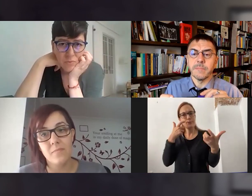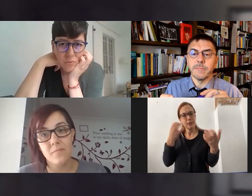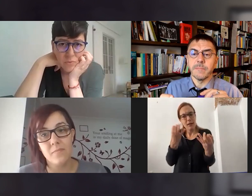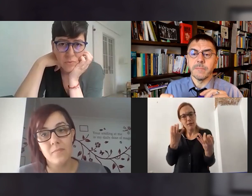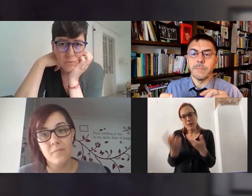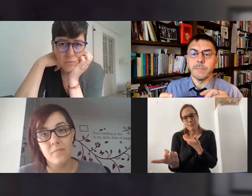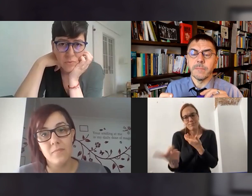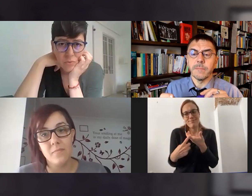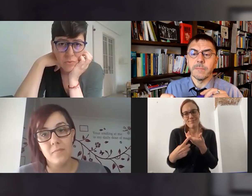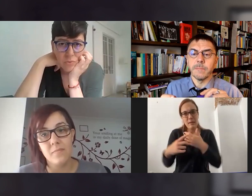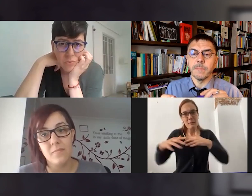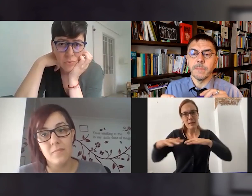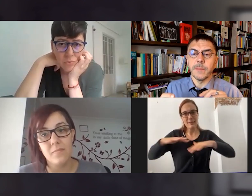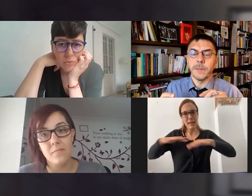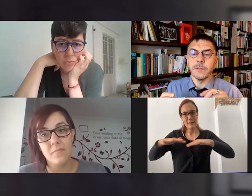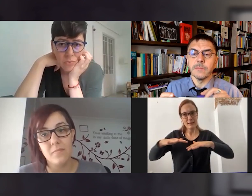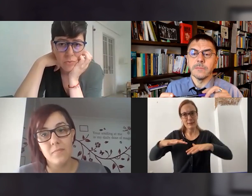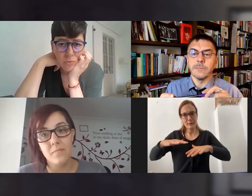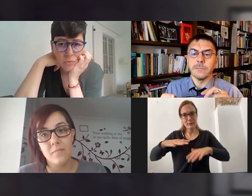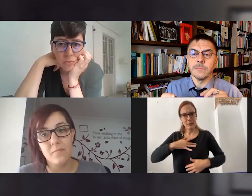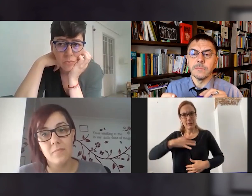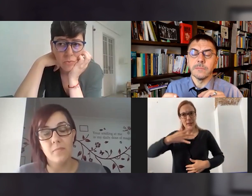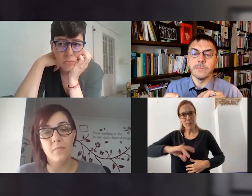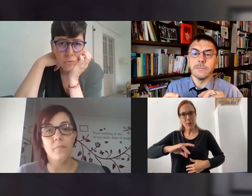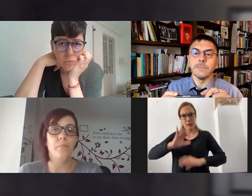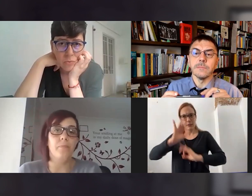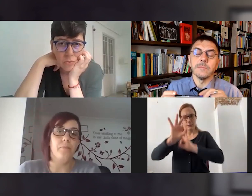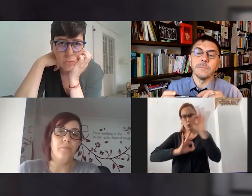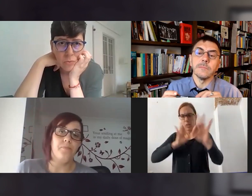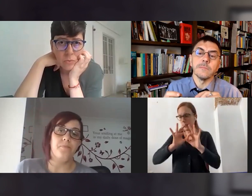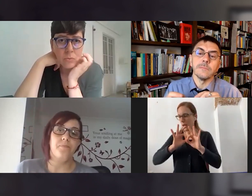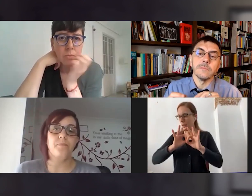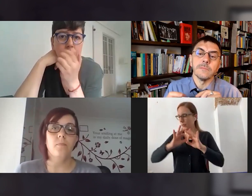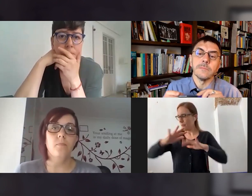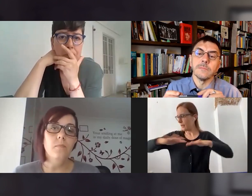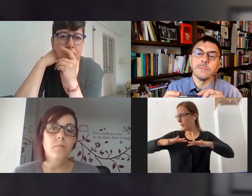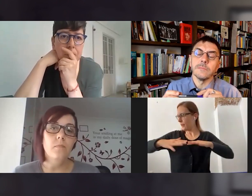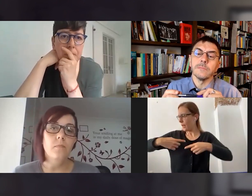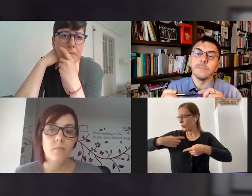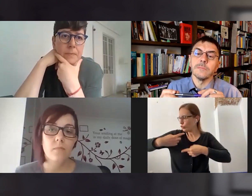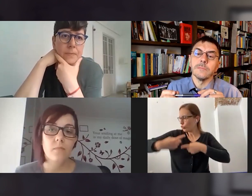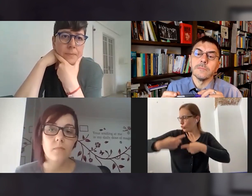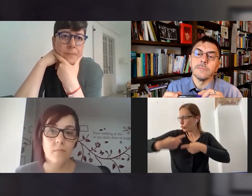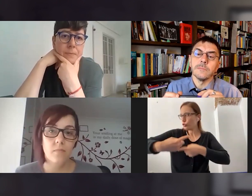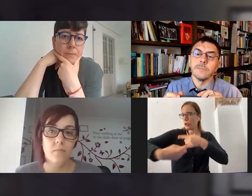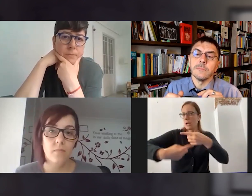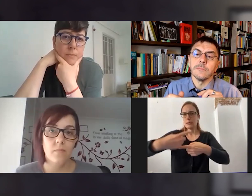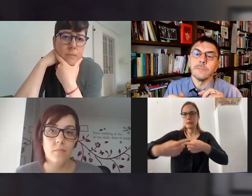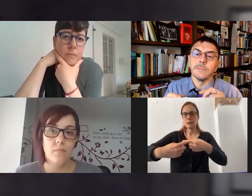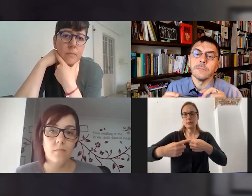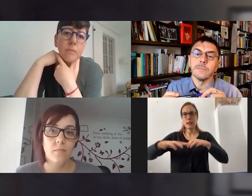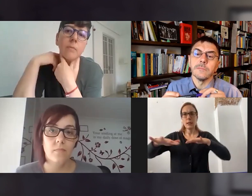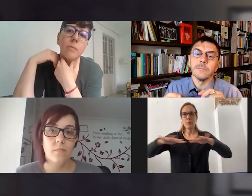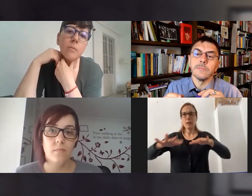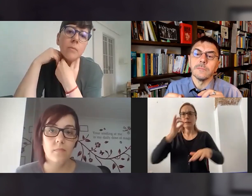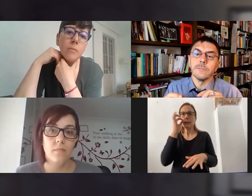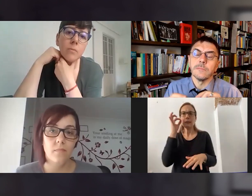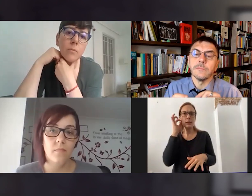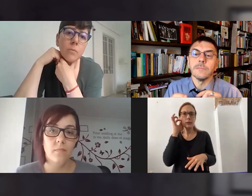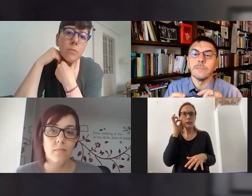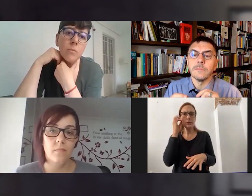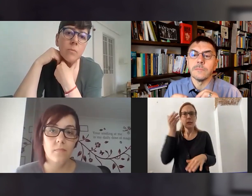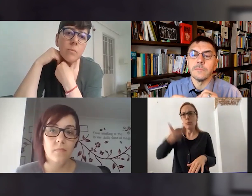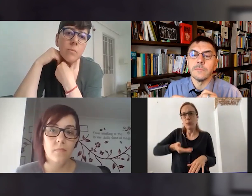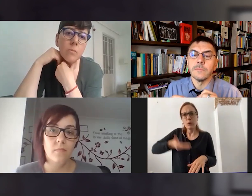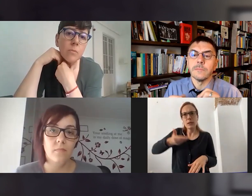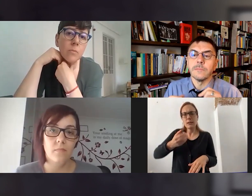ser capaces de organizar una militancia cotidiana en la que los militantes y las militantes de Podemos van a ser una parte esencial de esa pata social, de esa